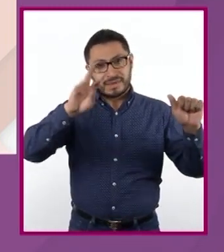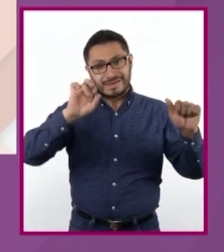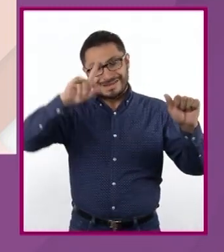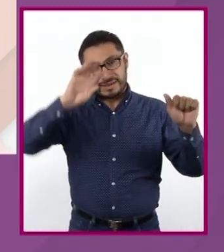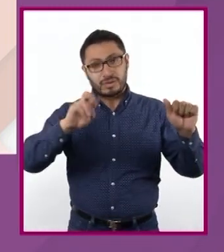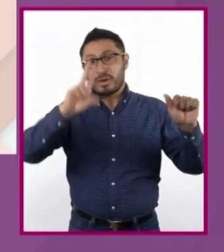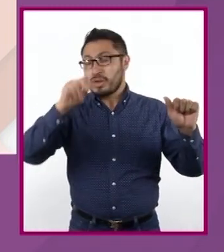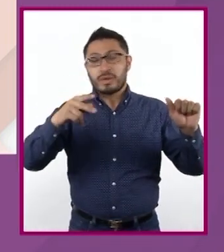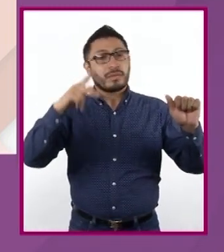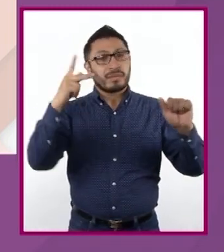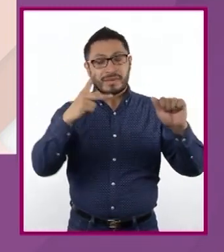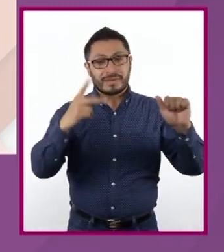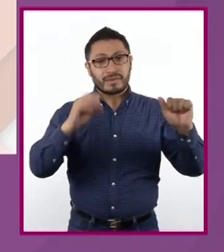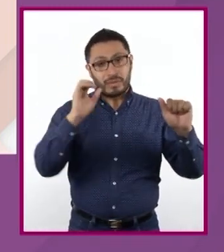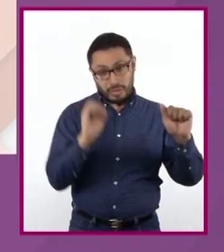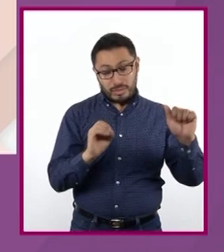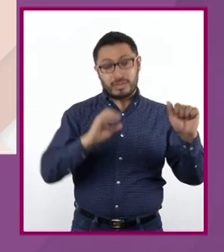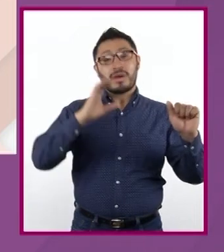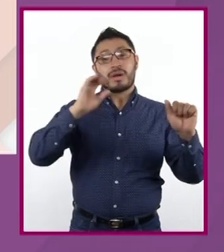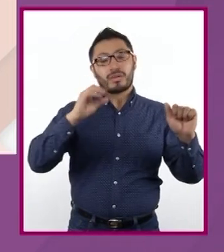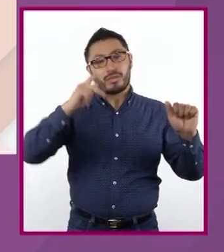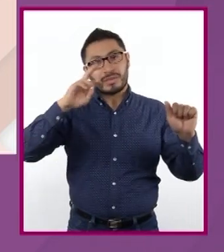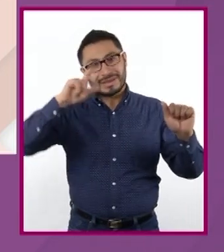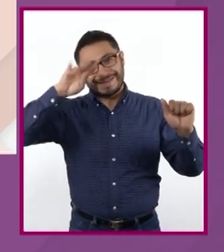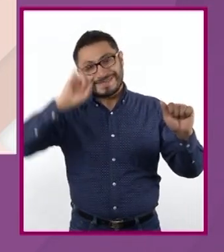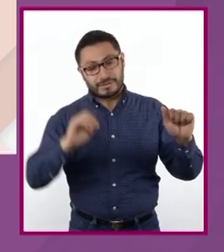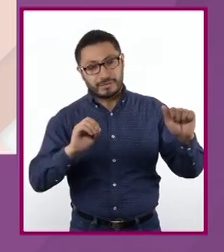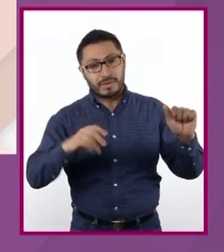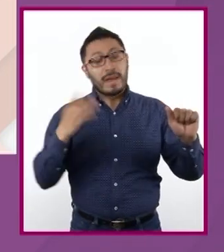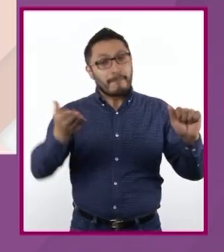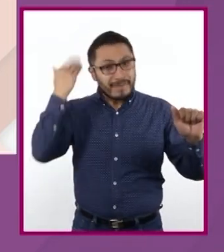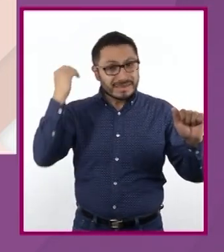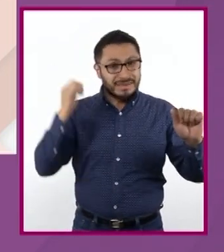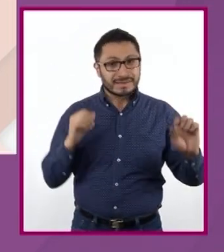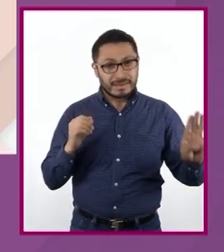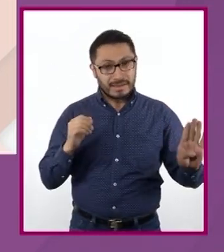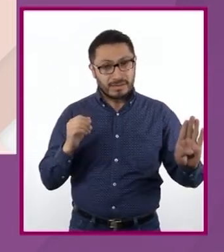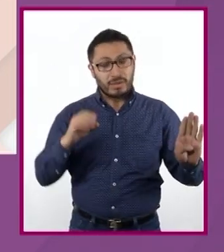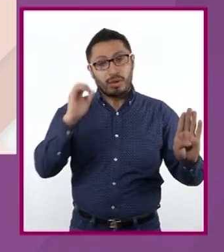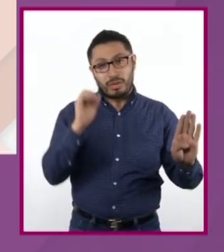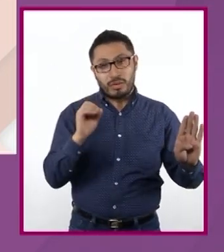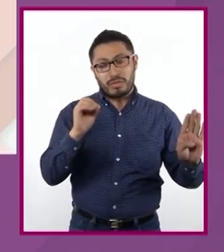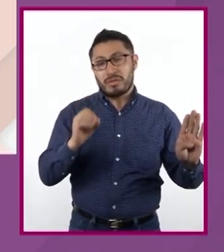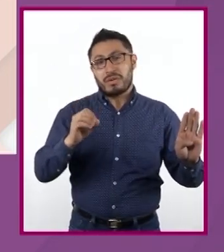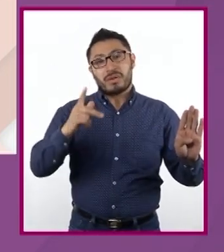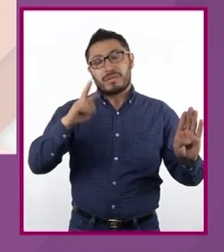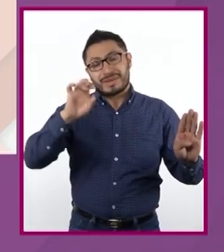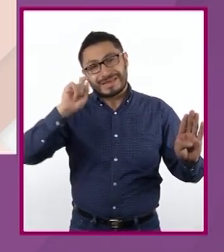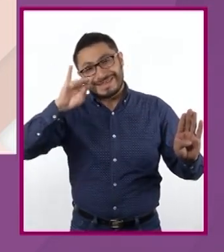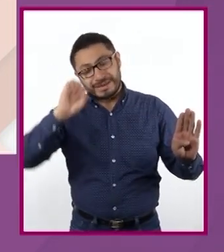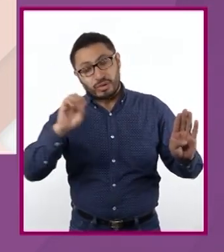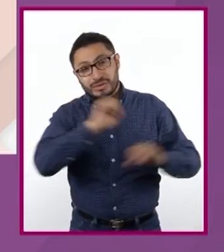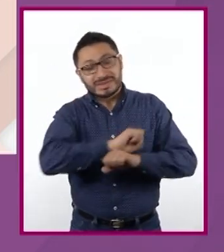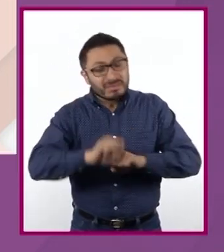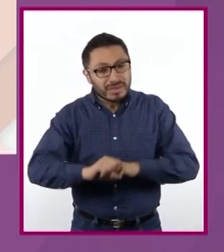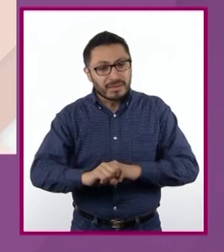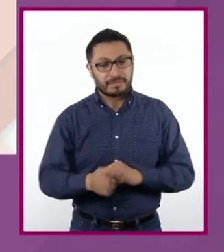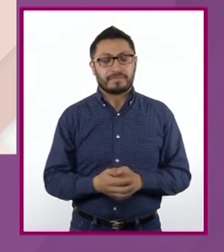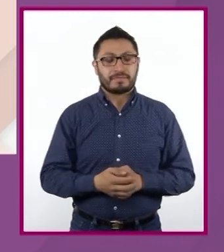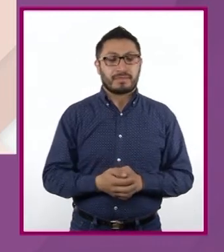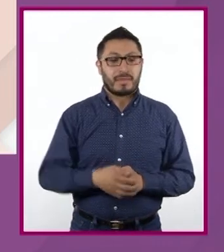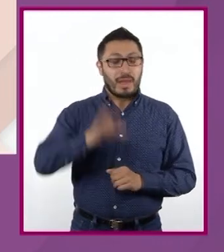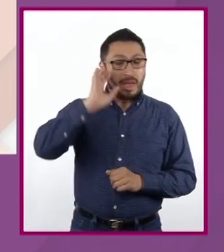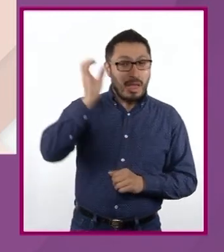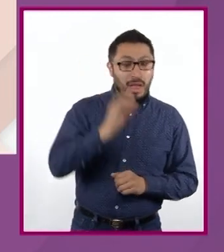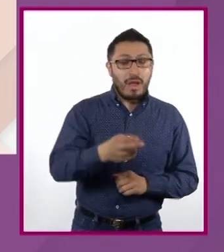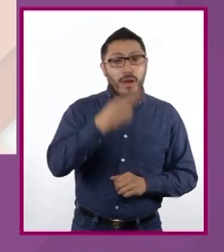imperfecto o copretérito. B. Pasado o pretérito simple. ¿Cuándo es recomendable el